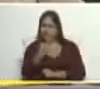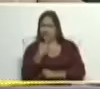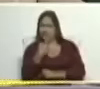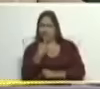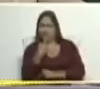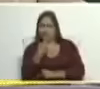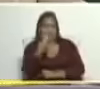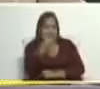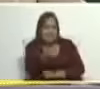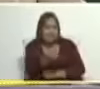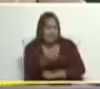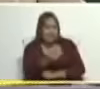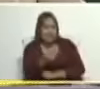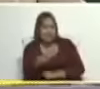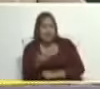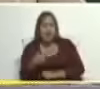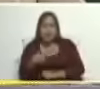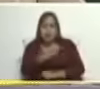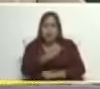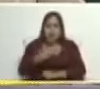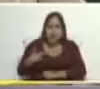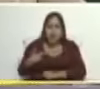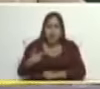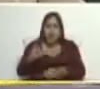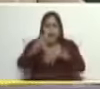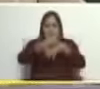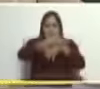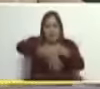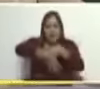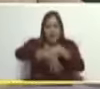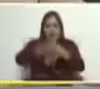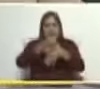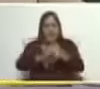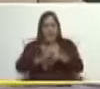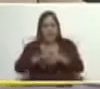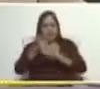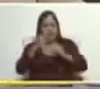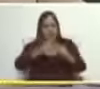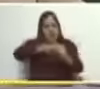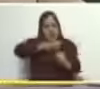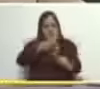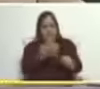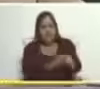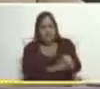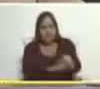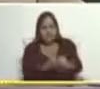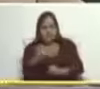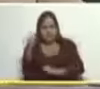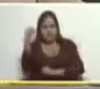Y dijo, yo quiero que el ALBA sea un puño,